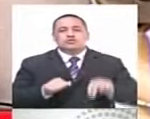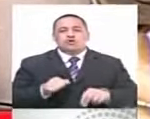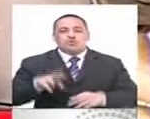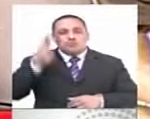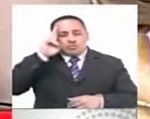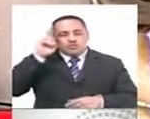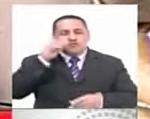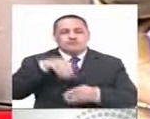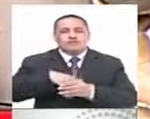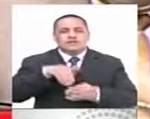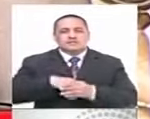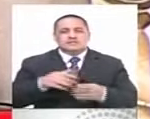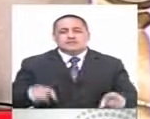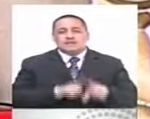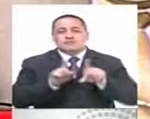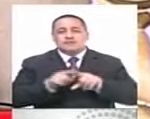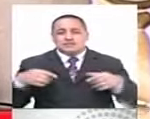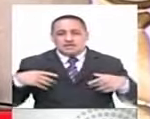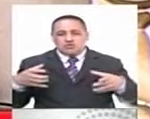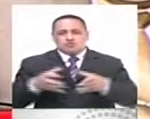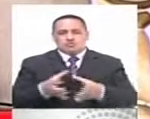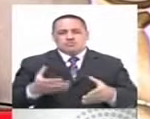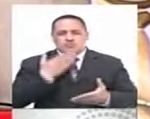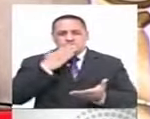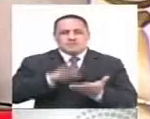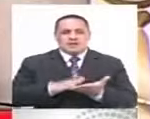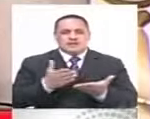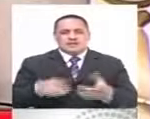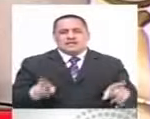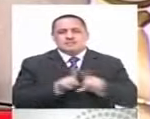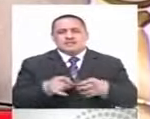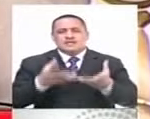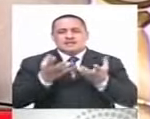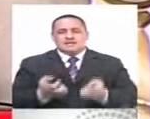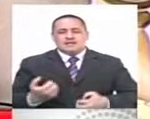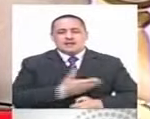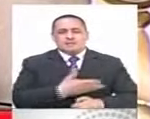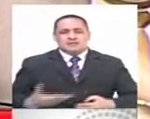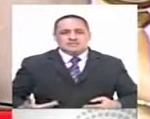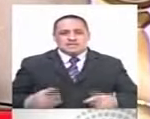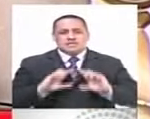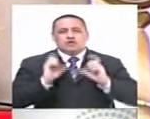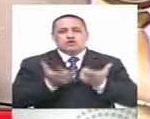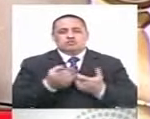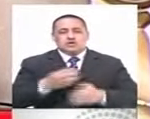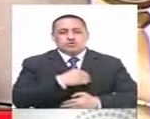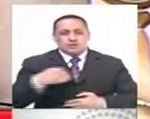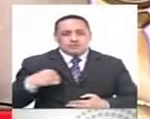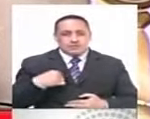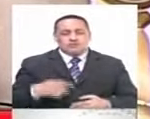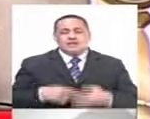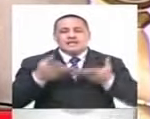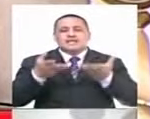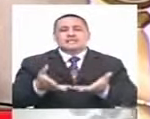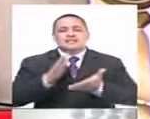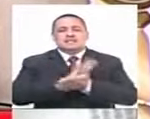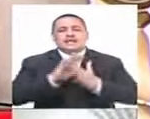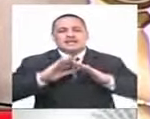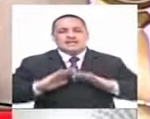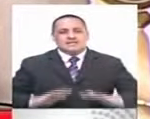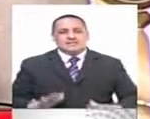confianza? Esta derecha fascista espera que la presidenta del Consejo de Ministros le dé